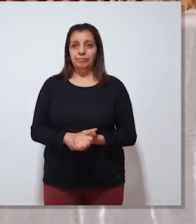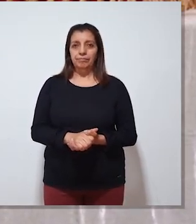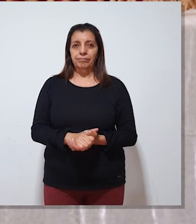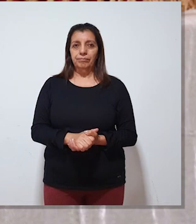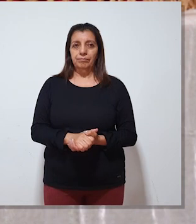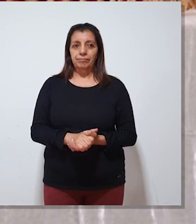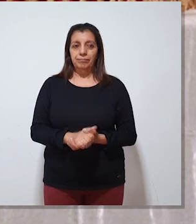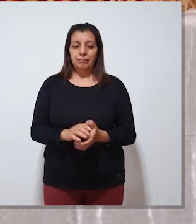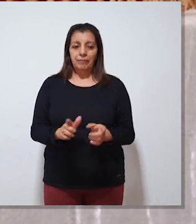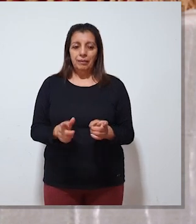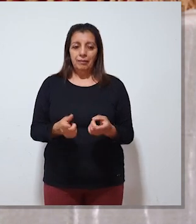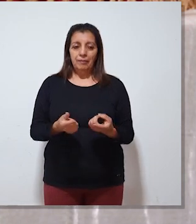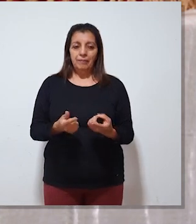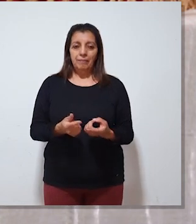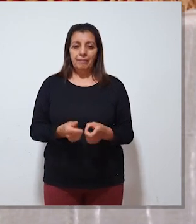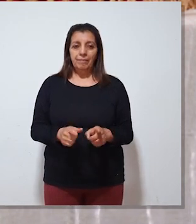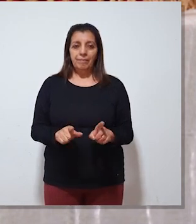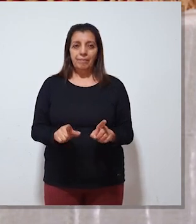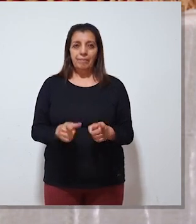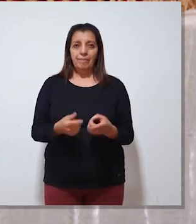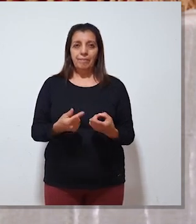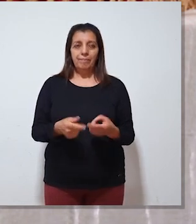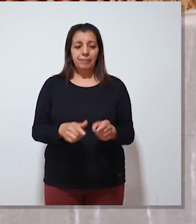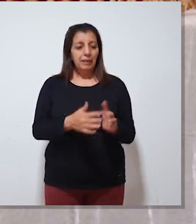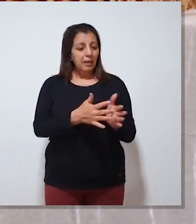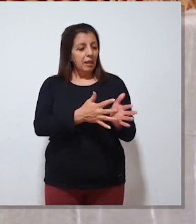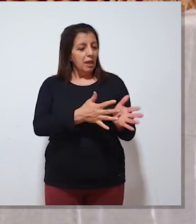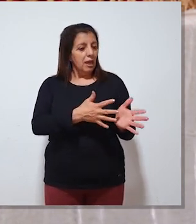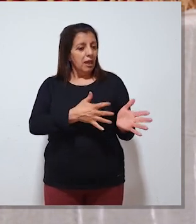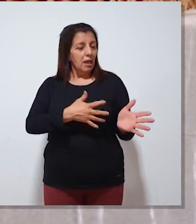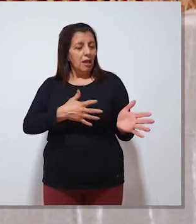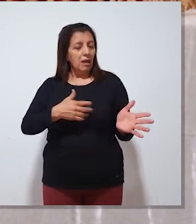El Señor hizo en mí